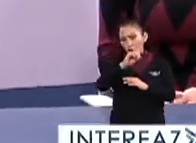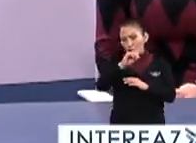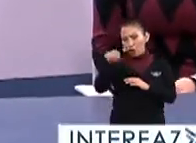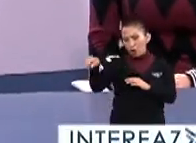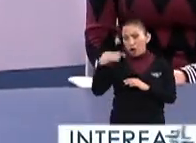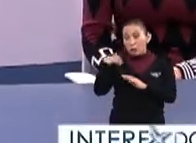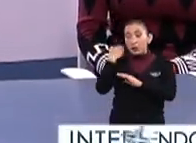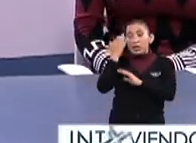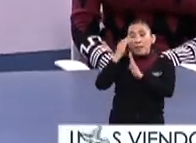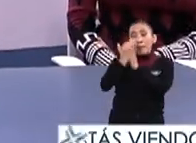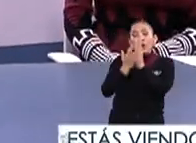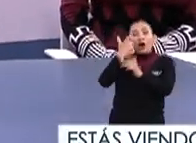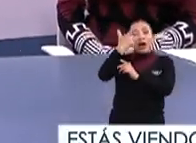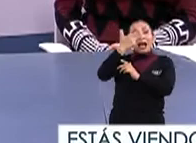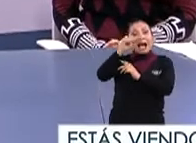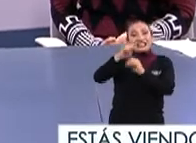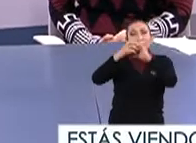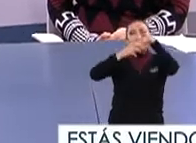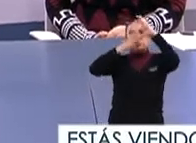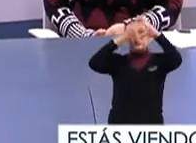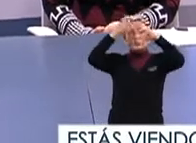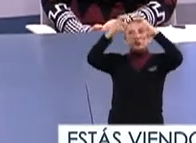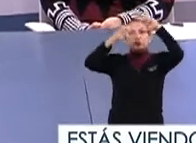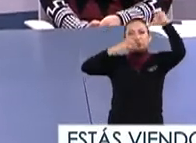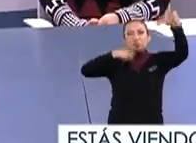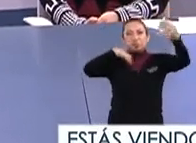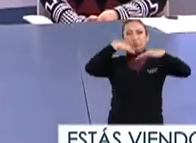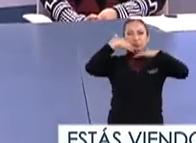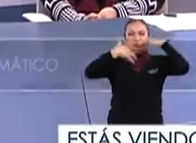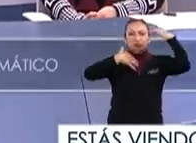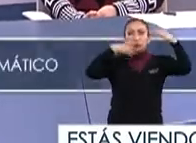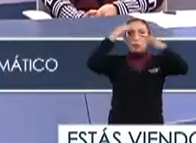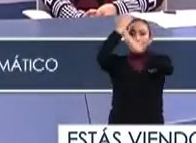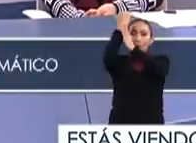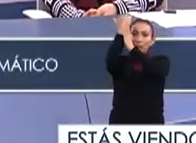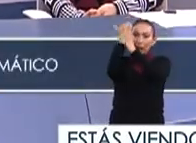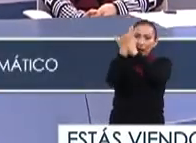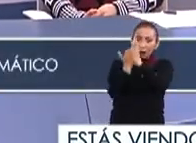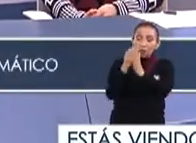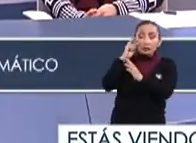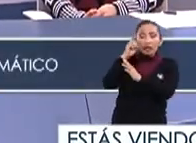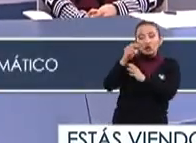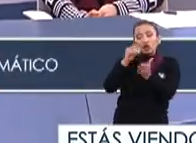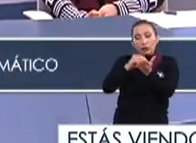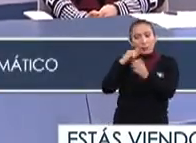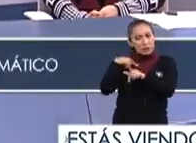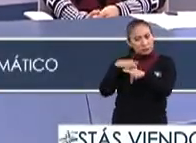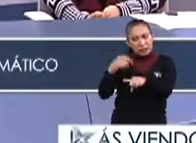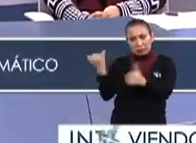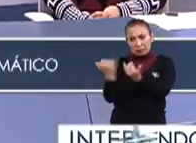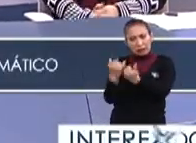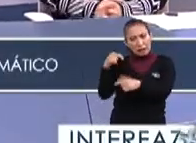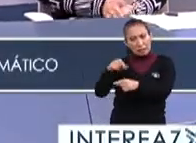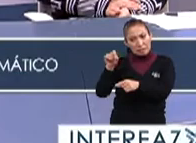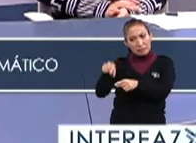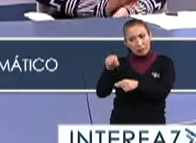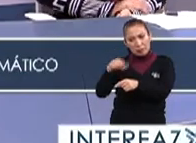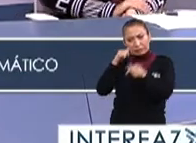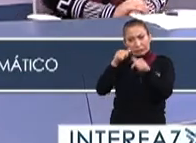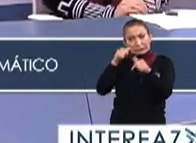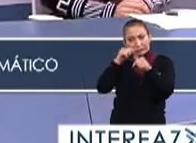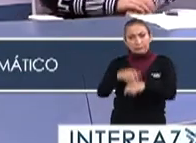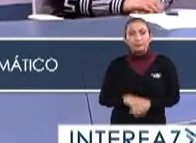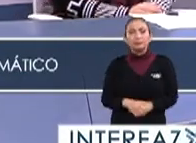disminuir la emisión de gases de efecto invernadero y bueno, esas visiones son las que todavía se mantienen porque son importantes. Claro,